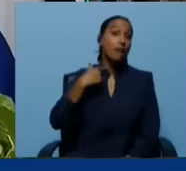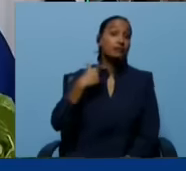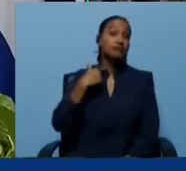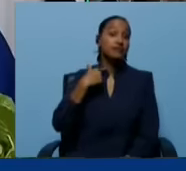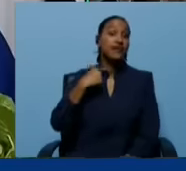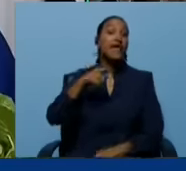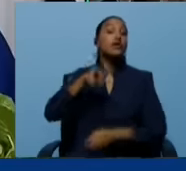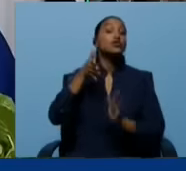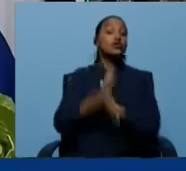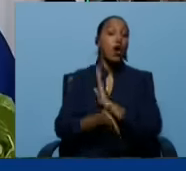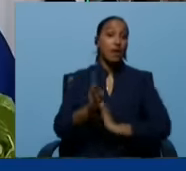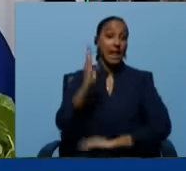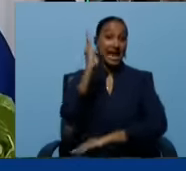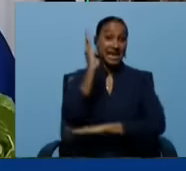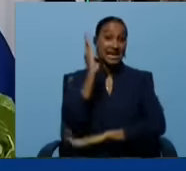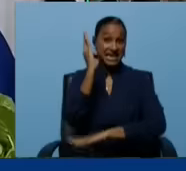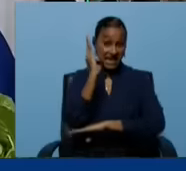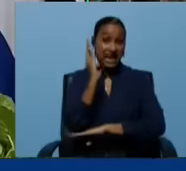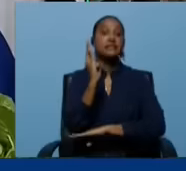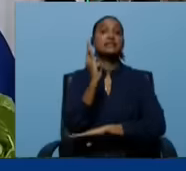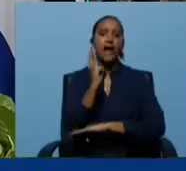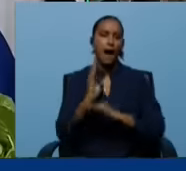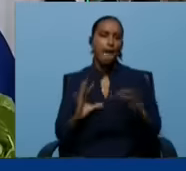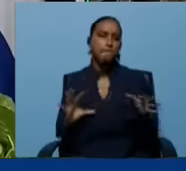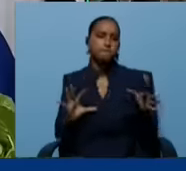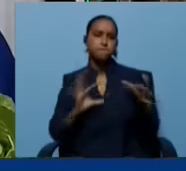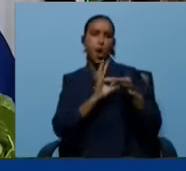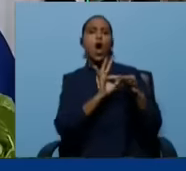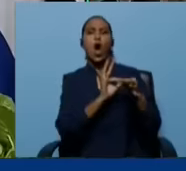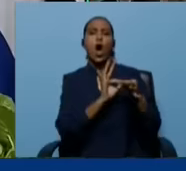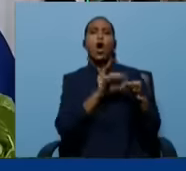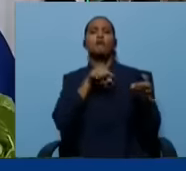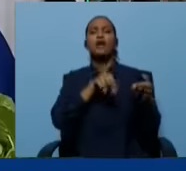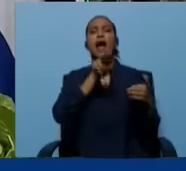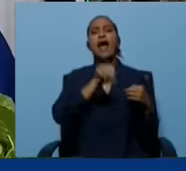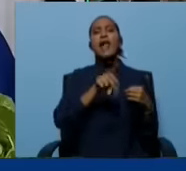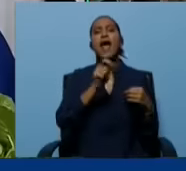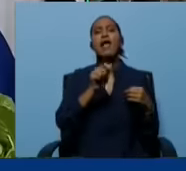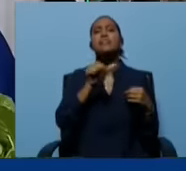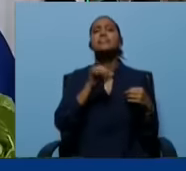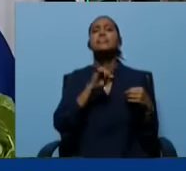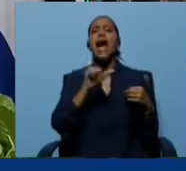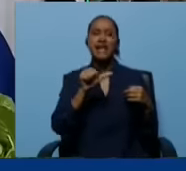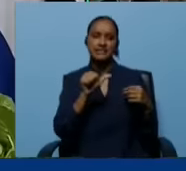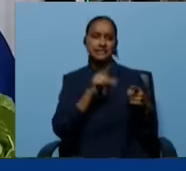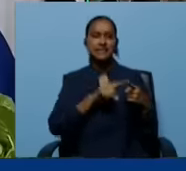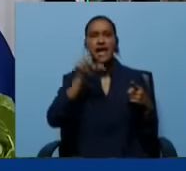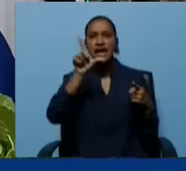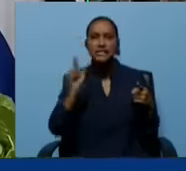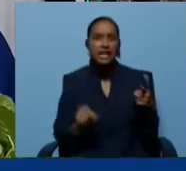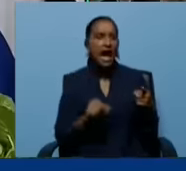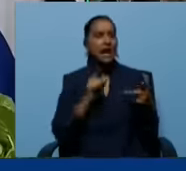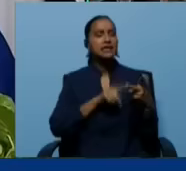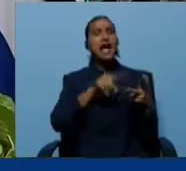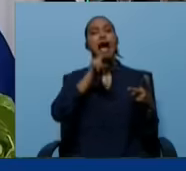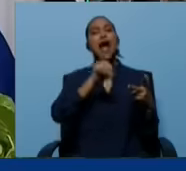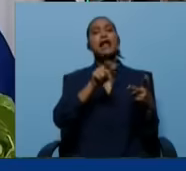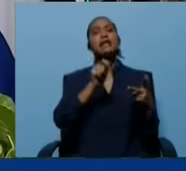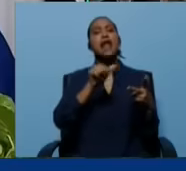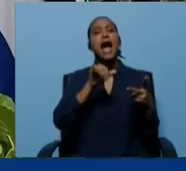de los nazis, fue cómplice de los nazis en Italia, en Alemania,